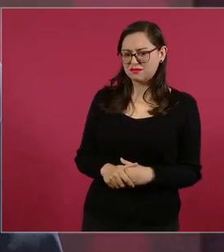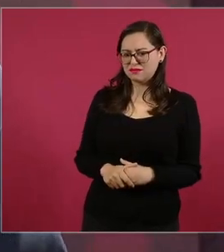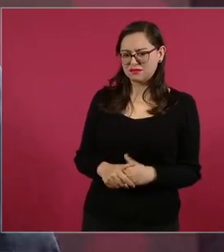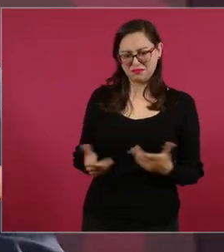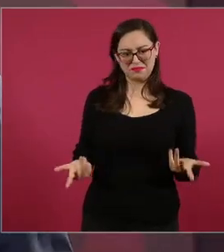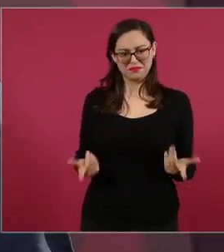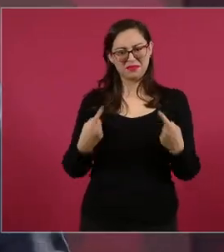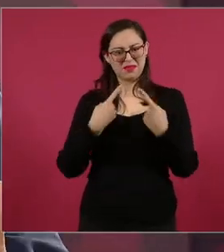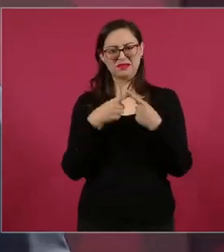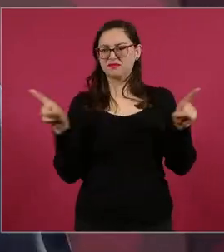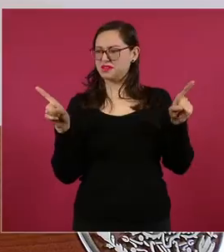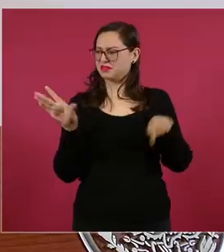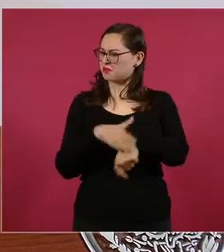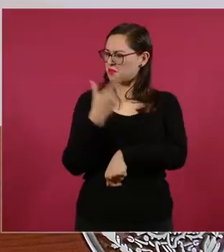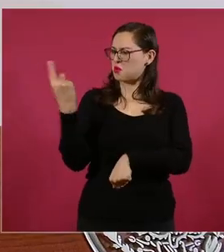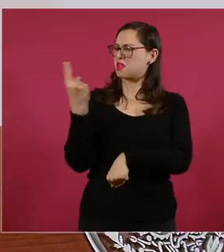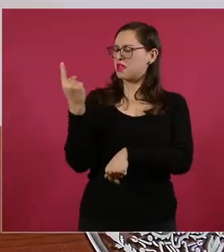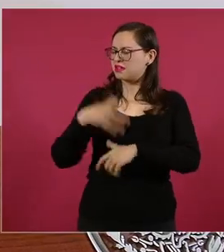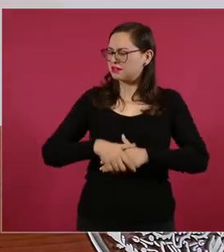Pero hay otro elemento